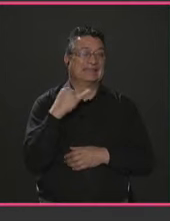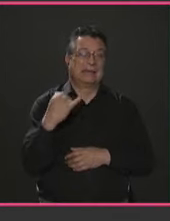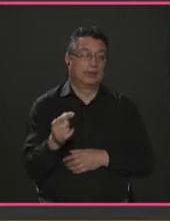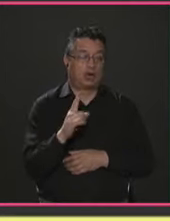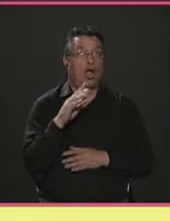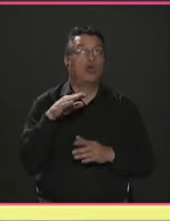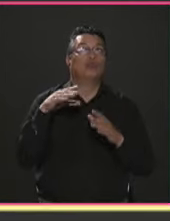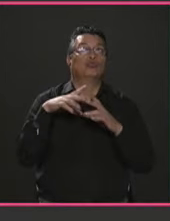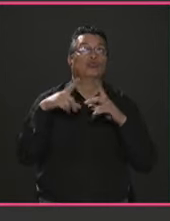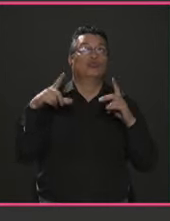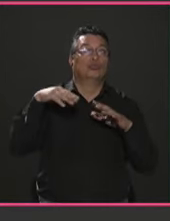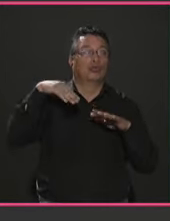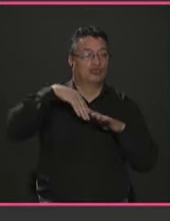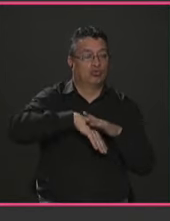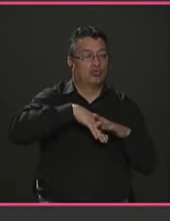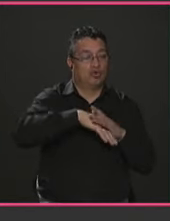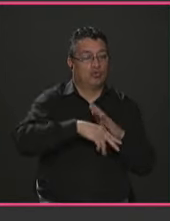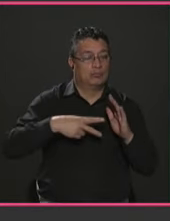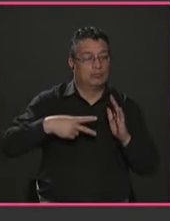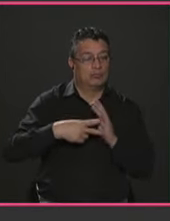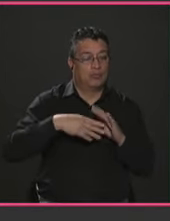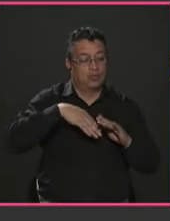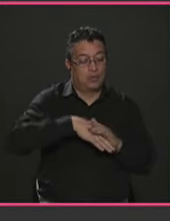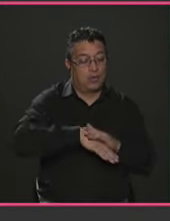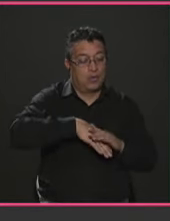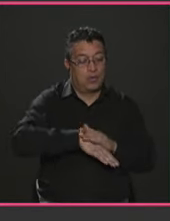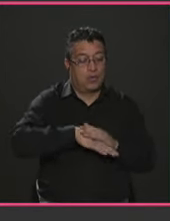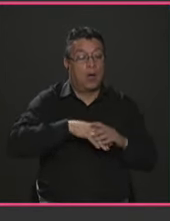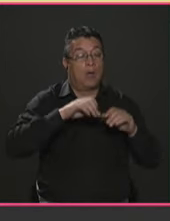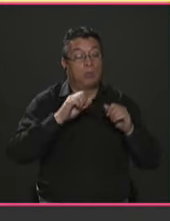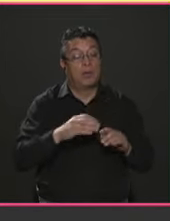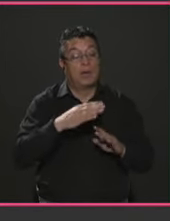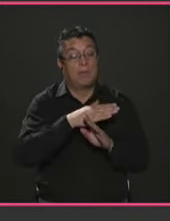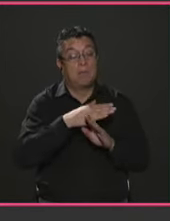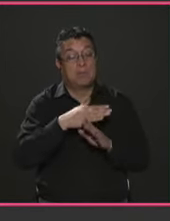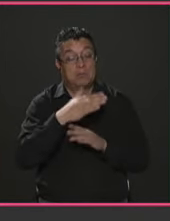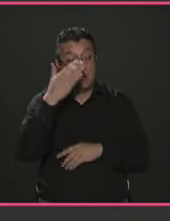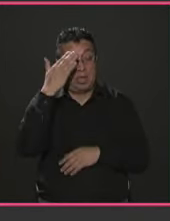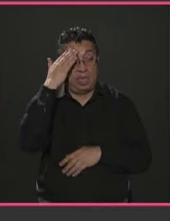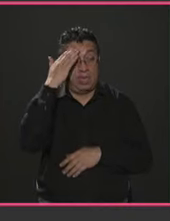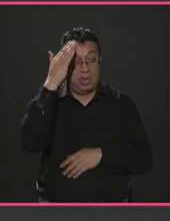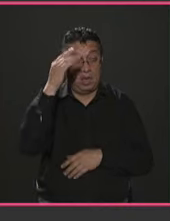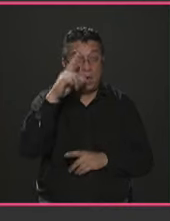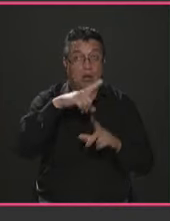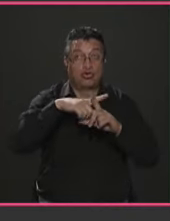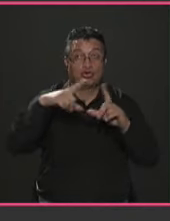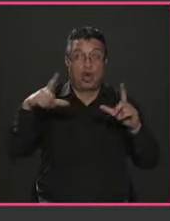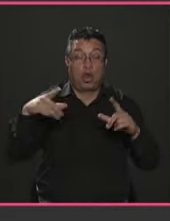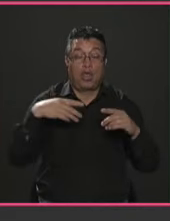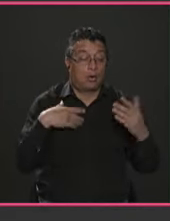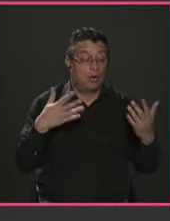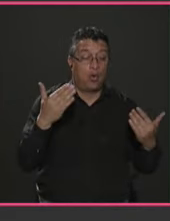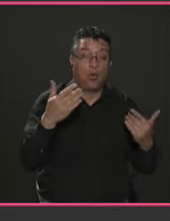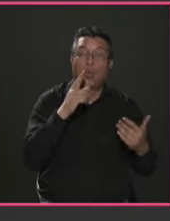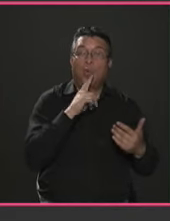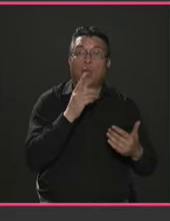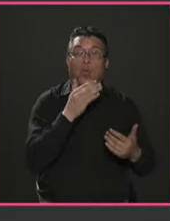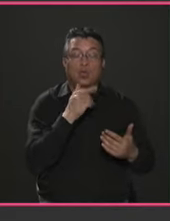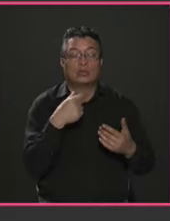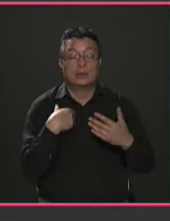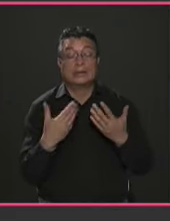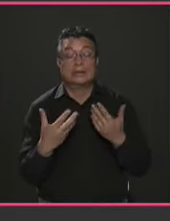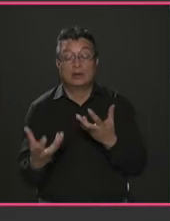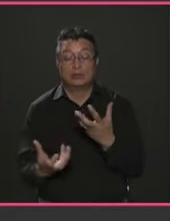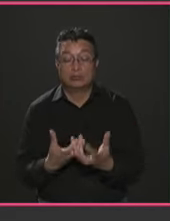almacenar la electricidad porque puede que a mitad del día haya sol y nadie la va a estar usando ahí cuando quieran